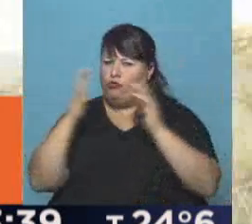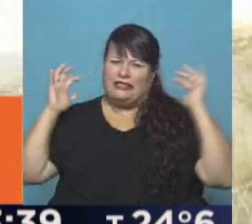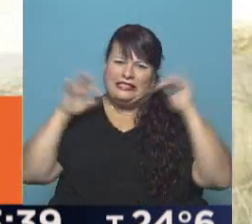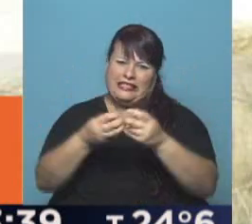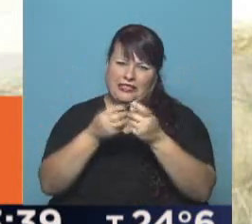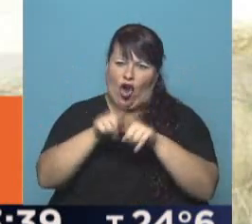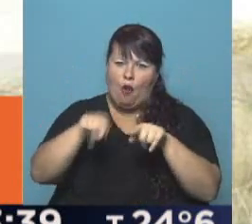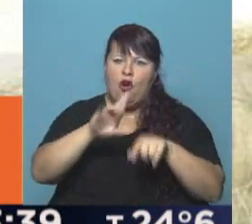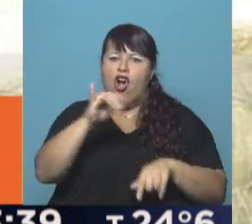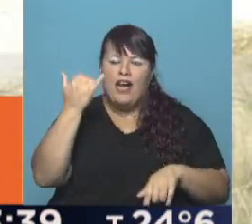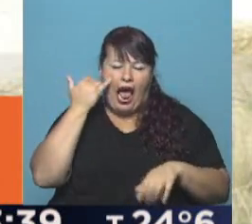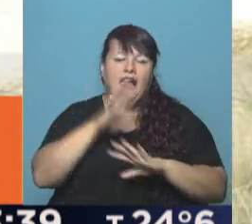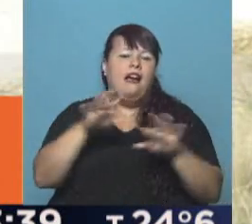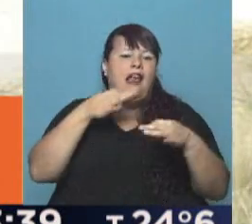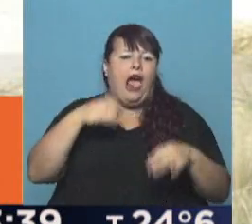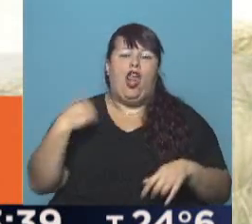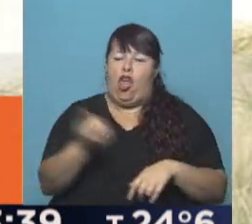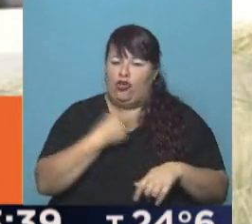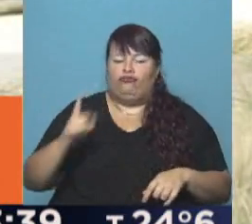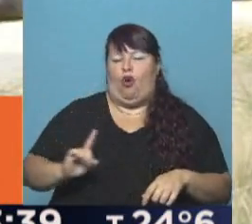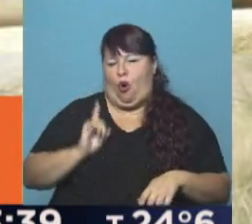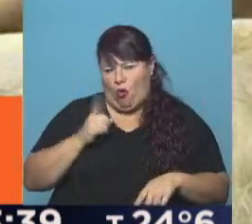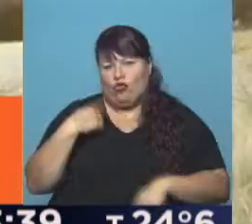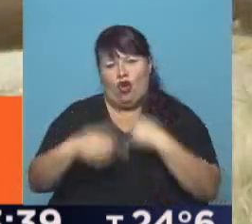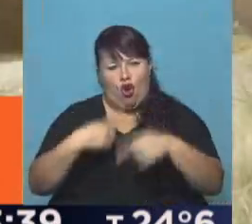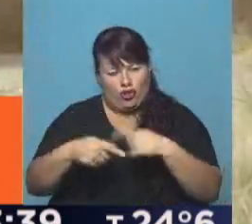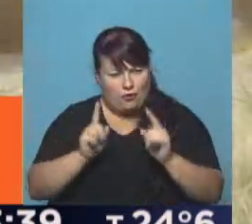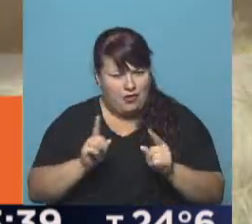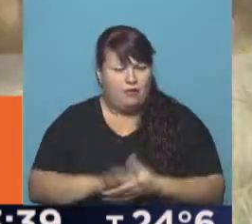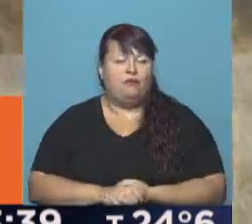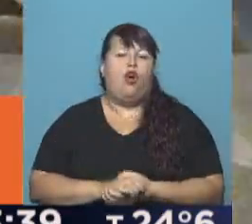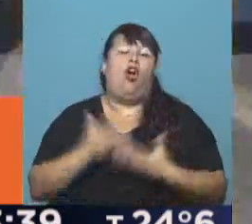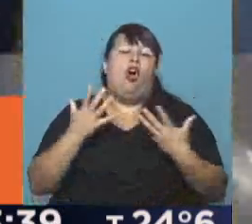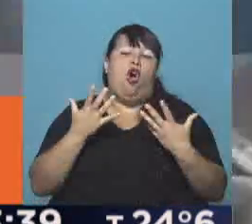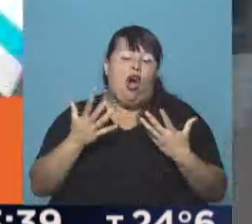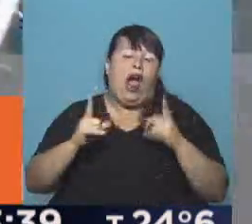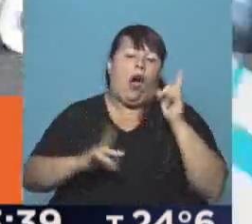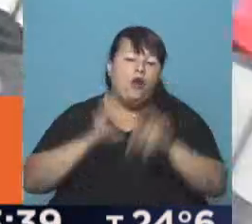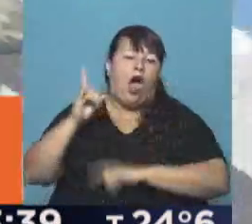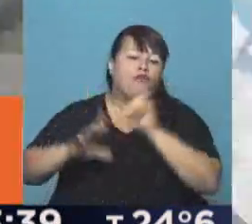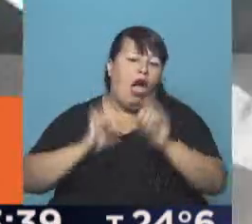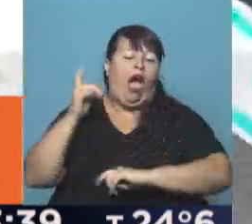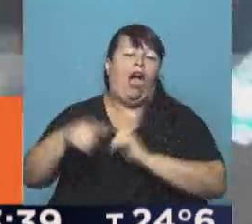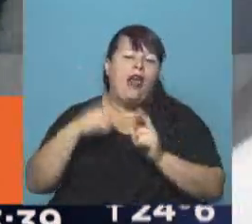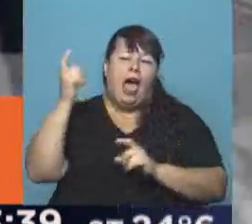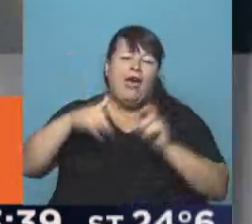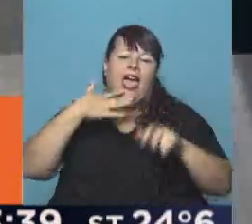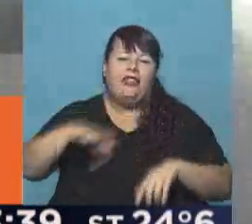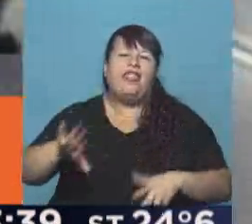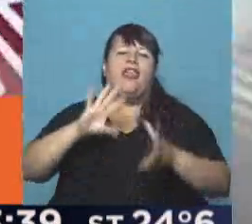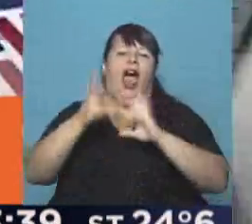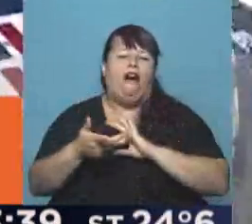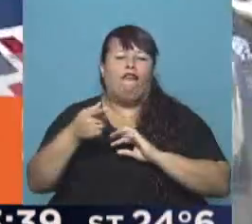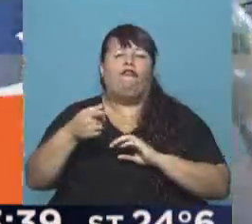gente que trae este rally y bueno realmente para nosotros es un orgullo poder seguir haciéndolo y esperemos que haya años la gente entienda que el comportamiento